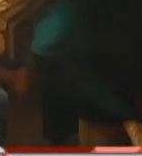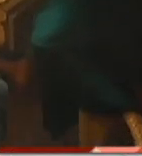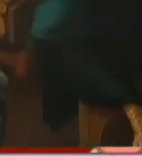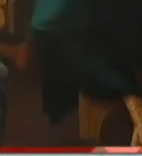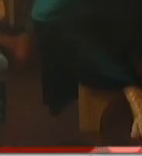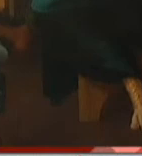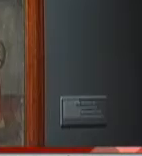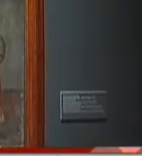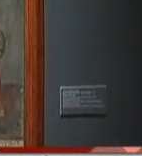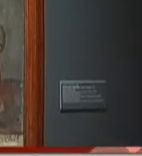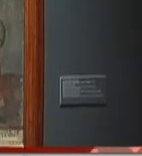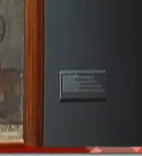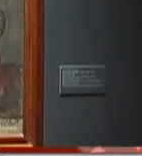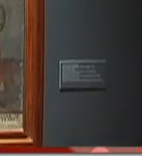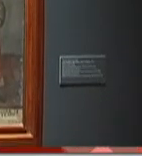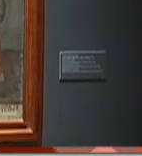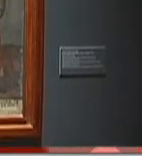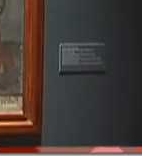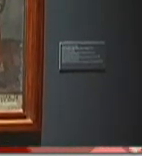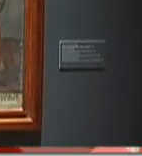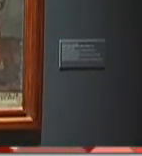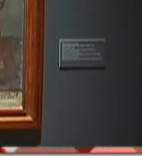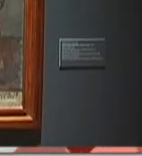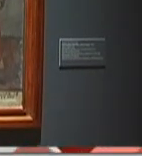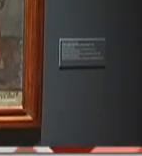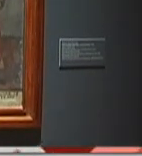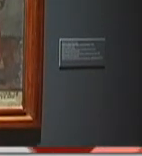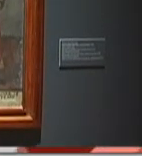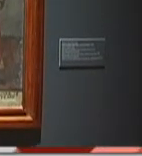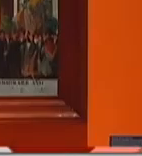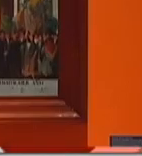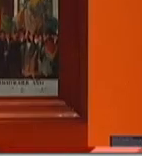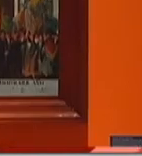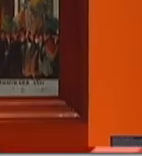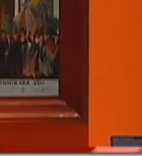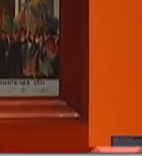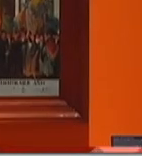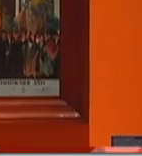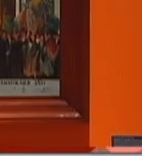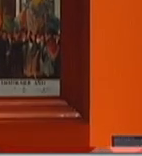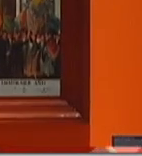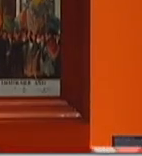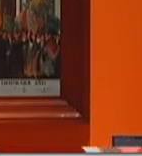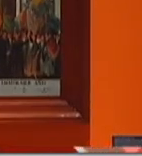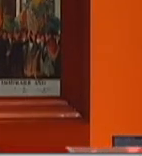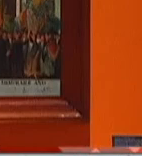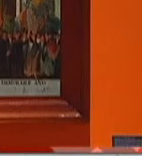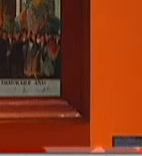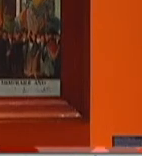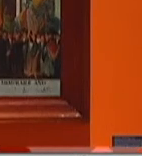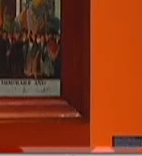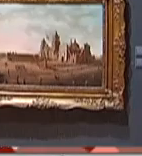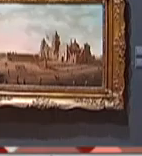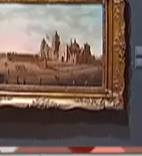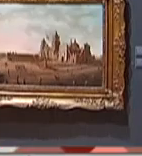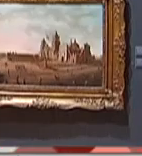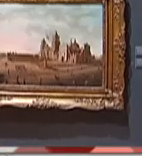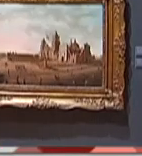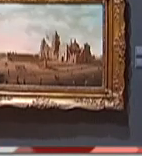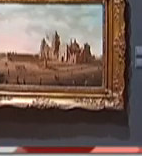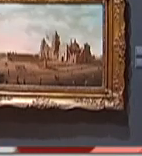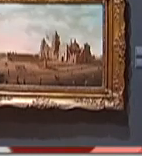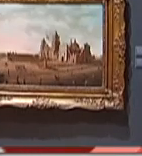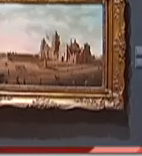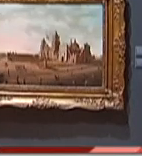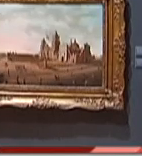183 autores, desde la época prehispánica y virreinal hasta los siglos XIX, XX y XXI. De acuerdo con los especialistas, se trata de la